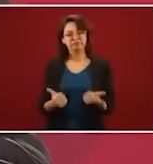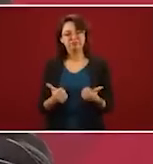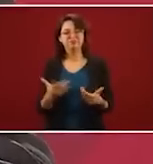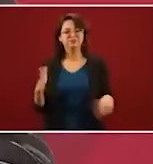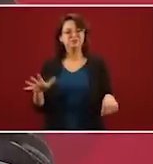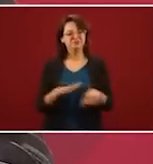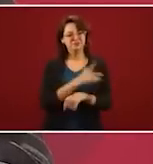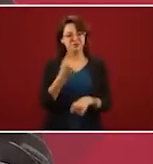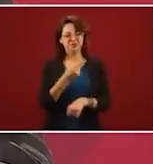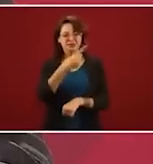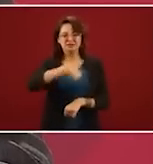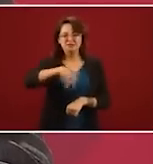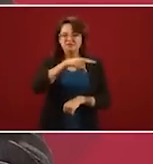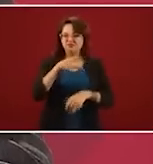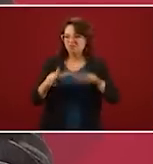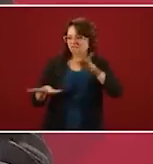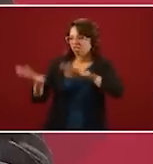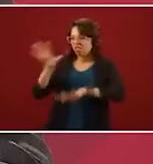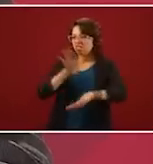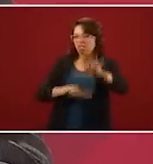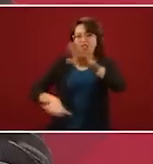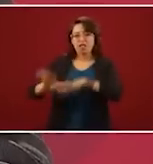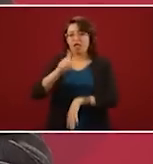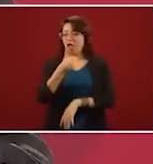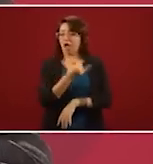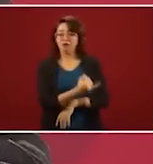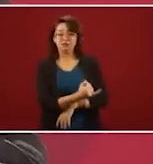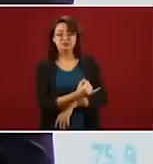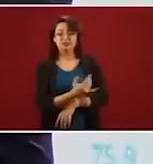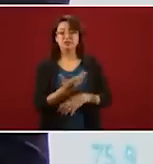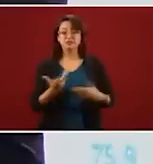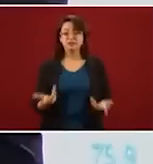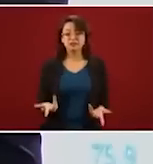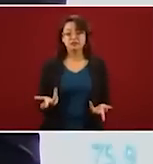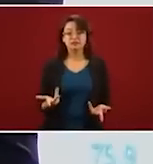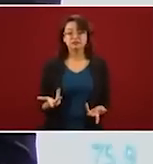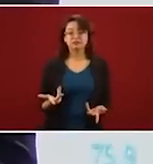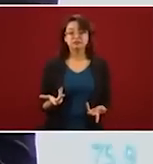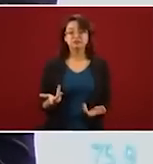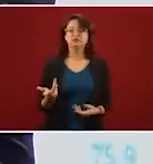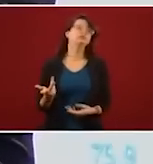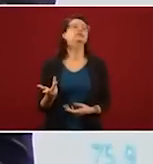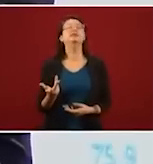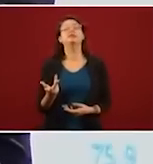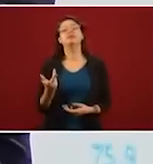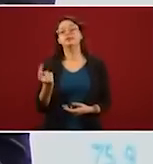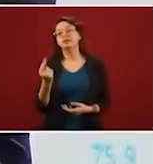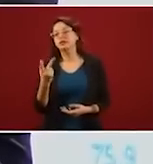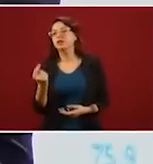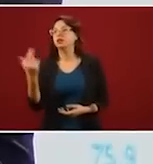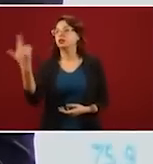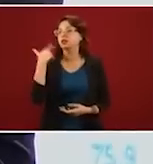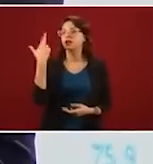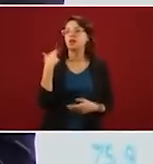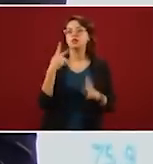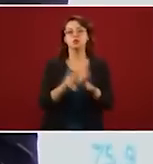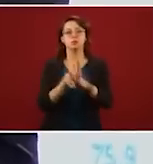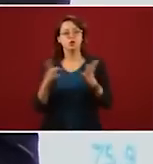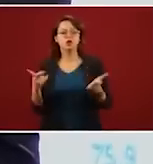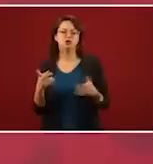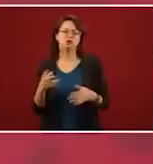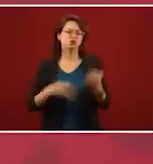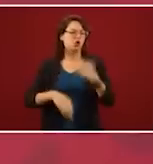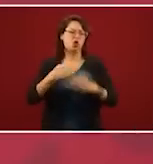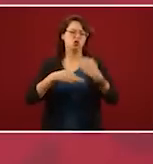hacer toda esta manipulación, ¿sí?, y que los medios, no todos, desde luego, se